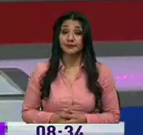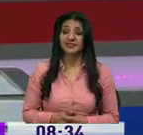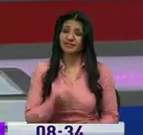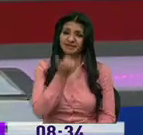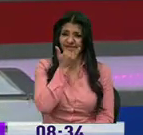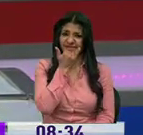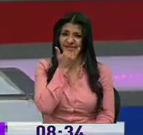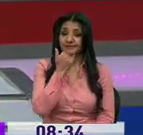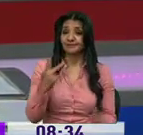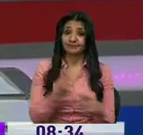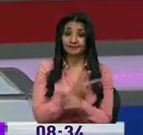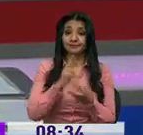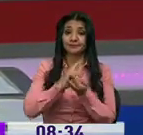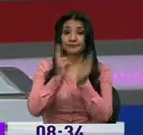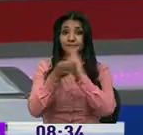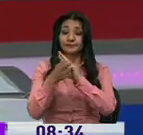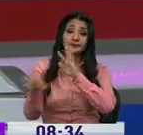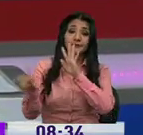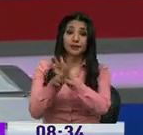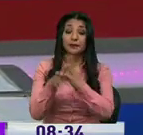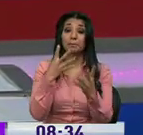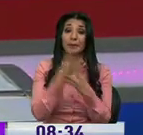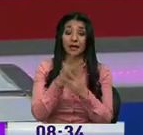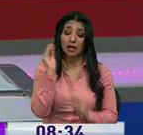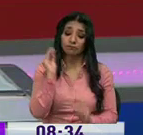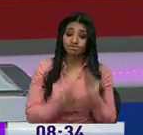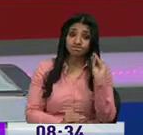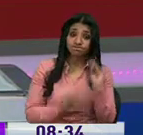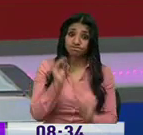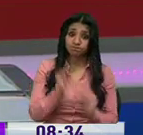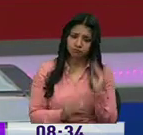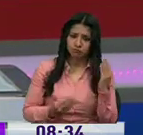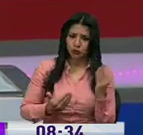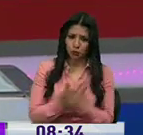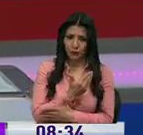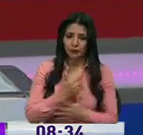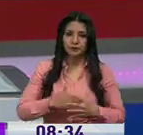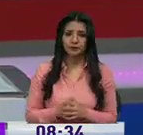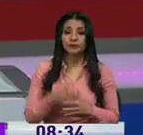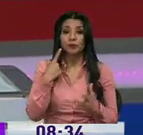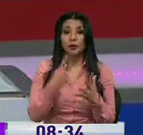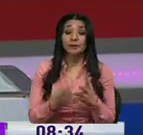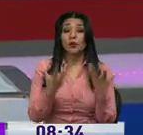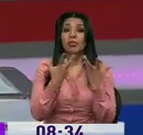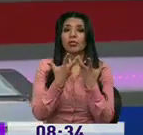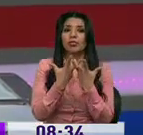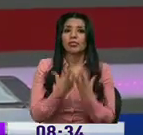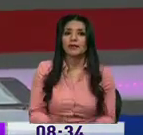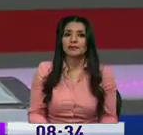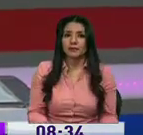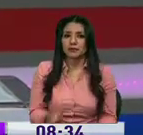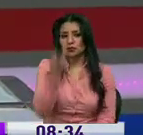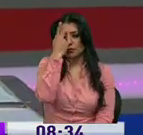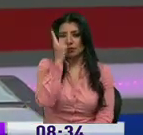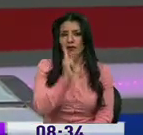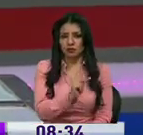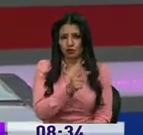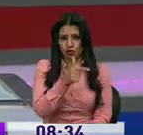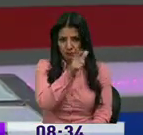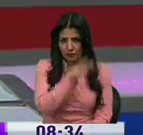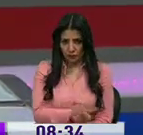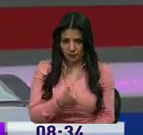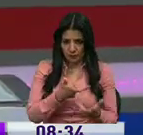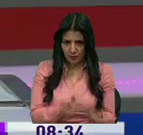se incorporaron a las reformas del Código Orgánico Integral Penal está la desaparición involuntaria. Lo que usted